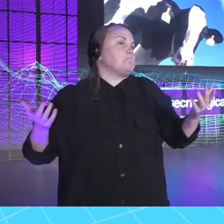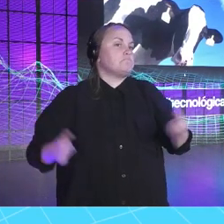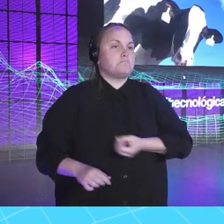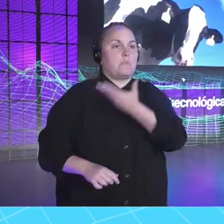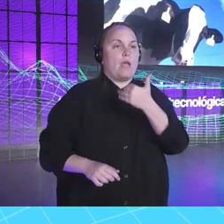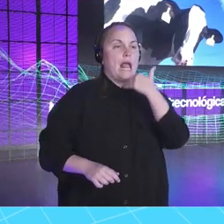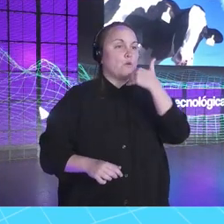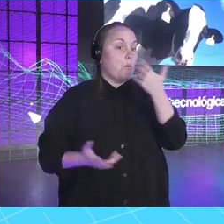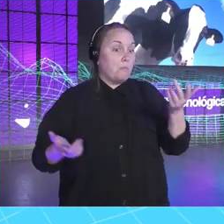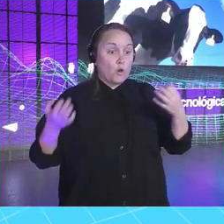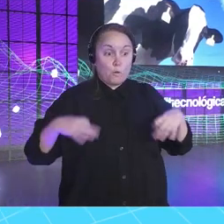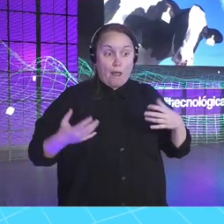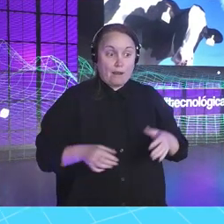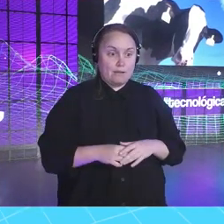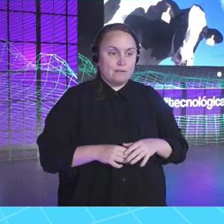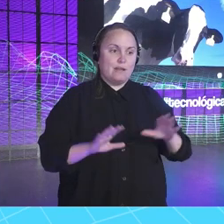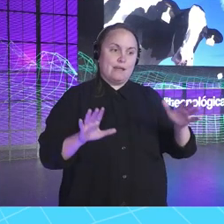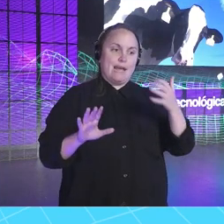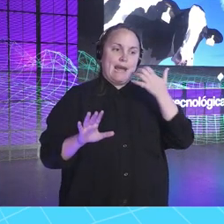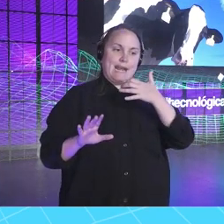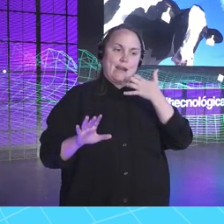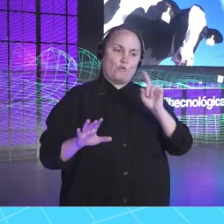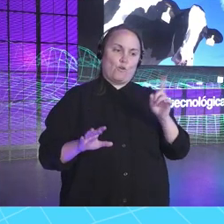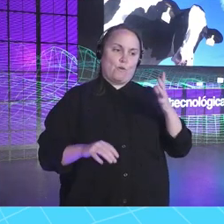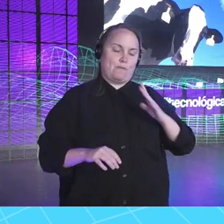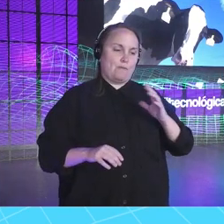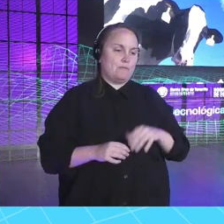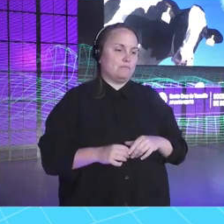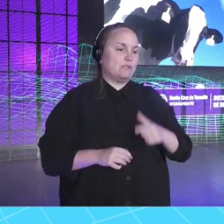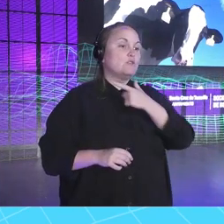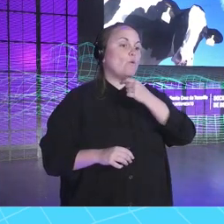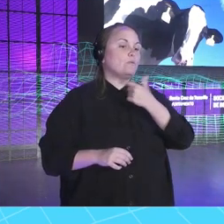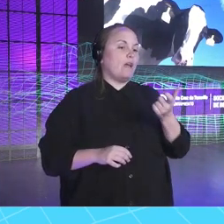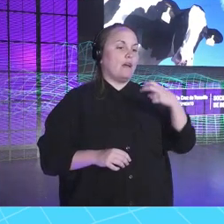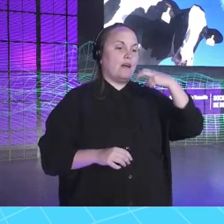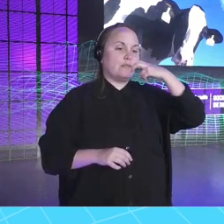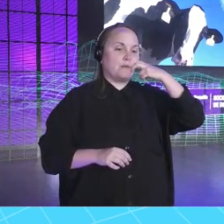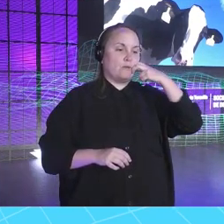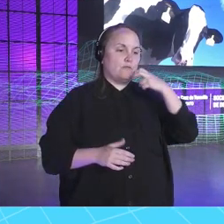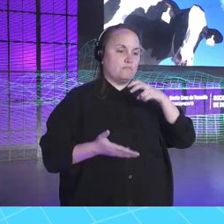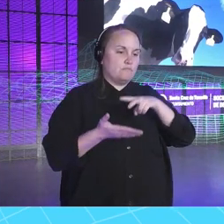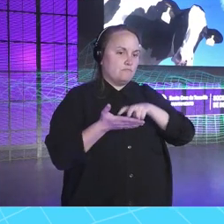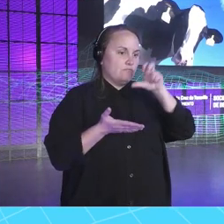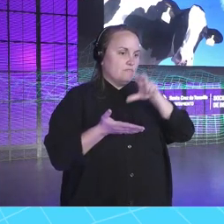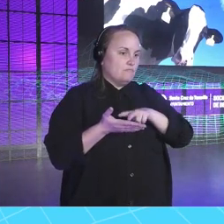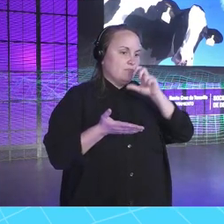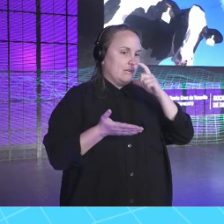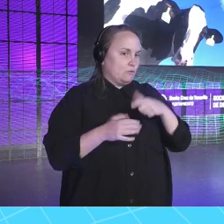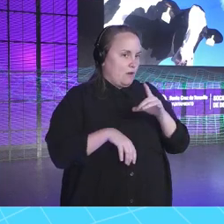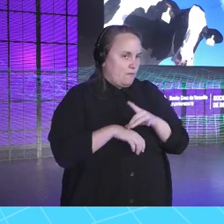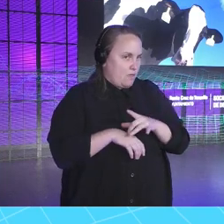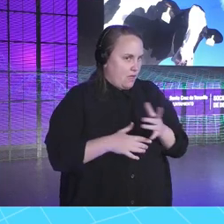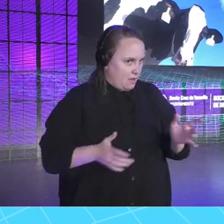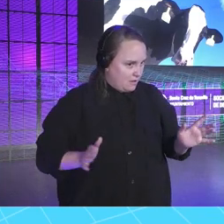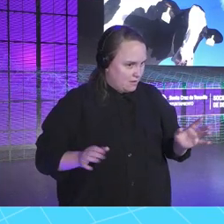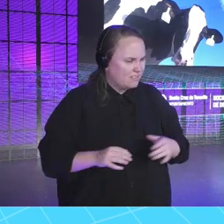tengáis que algo normal no vengáis con cosas raras por favor tipo me gusta oler zapatos pues tío esto es una enfermedad no es una cosa O sea